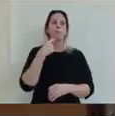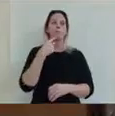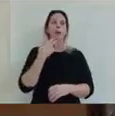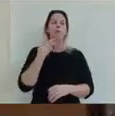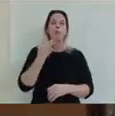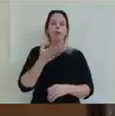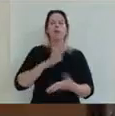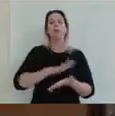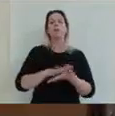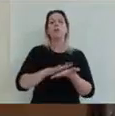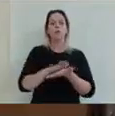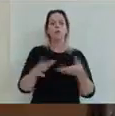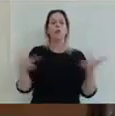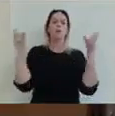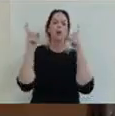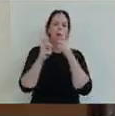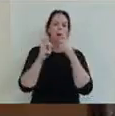ha sido resuelto